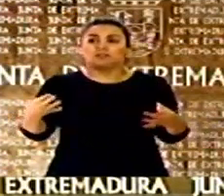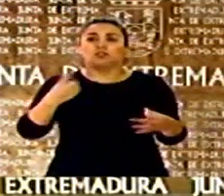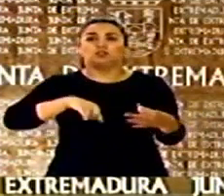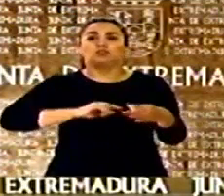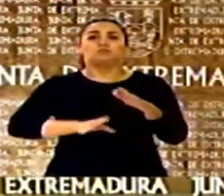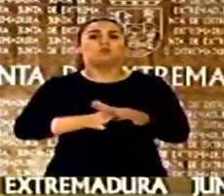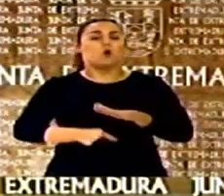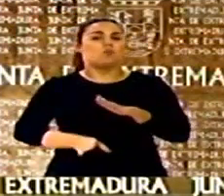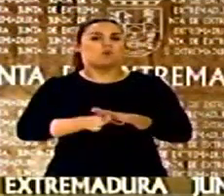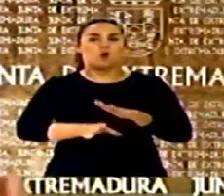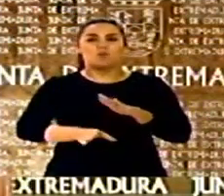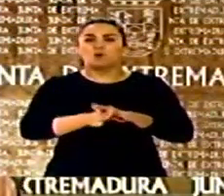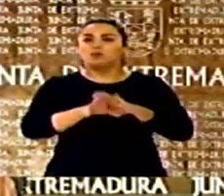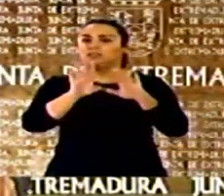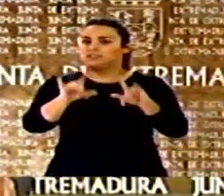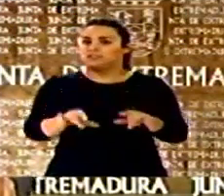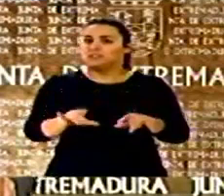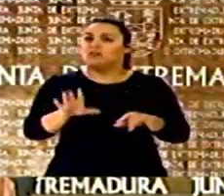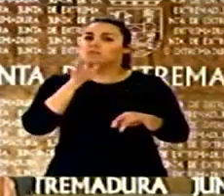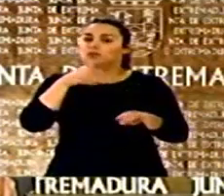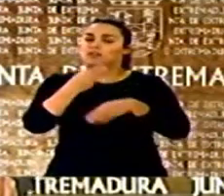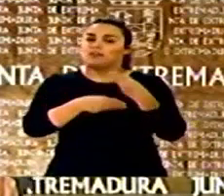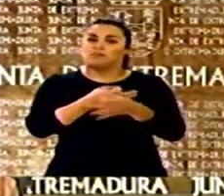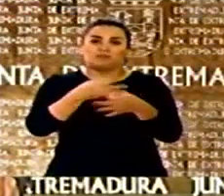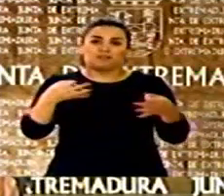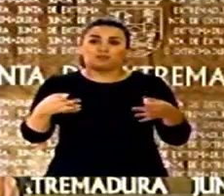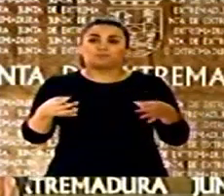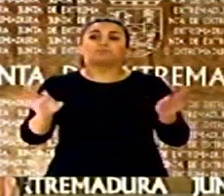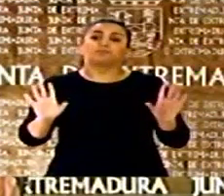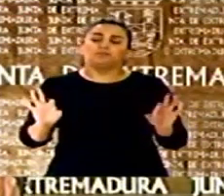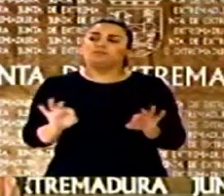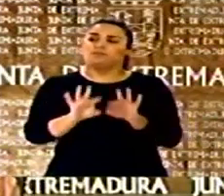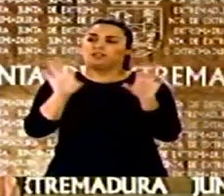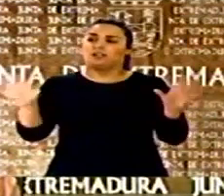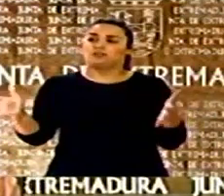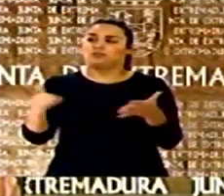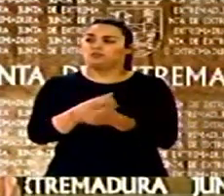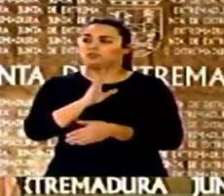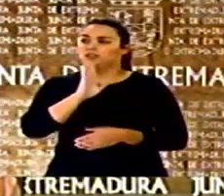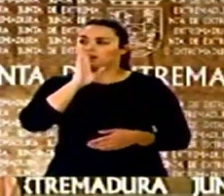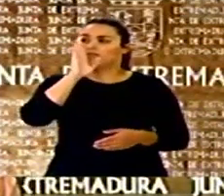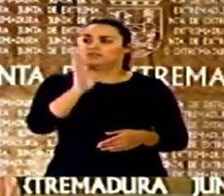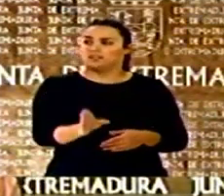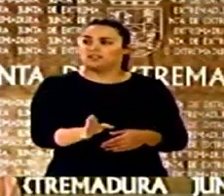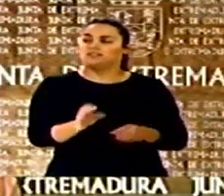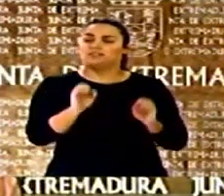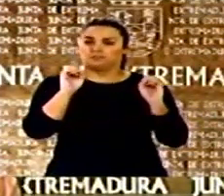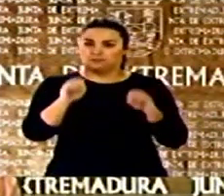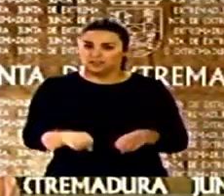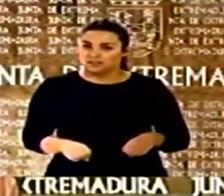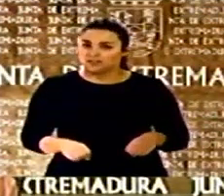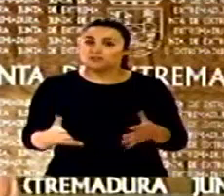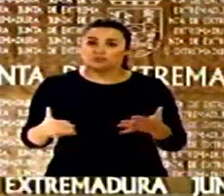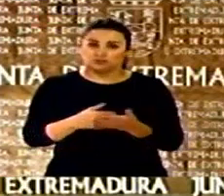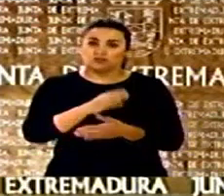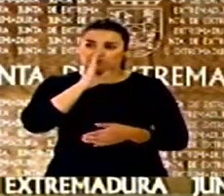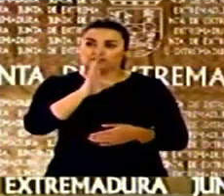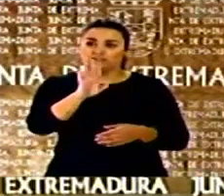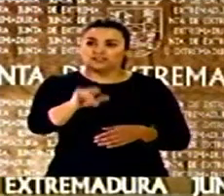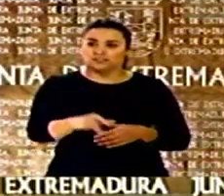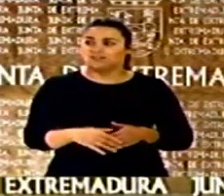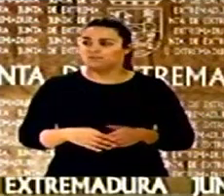por ellos y para ellos, luego te podrá votar o no votar, pero lo que no estamos, yo no voy a estar en este juego de regate corto en el que